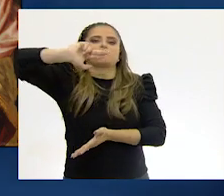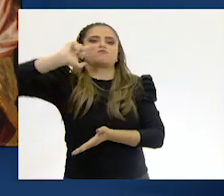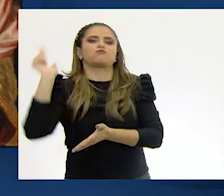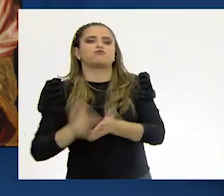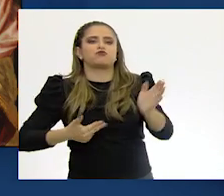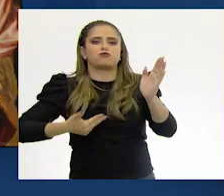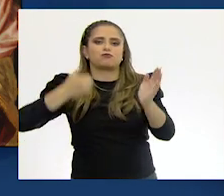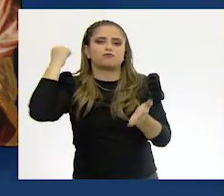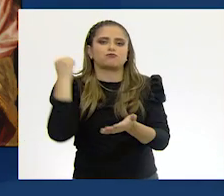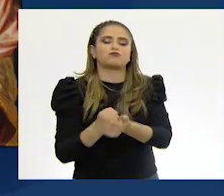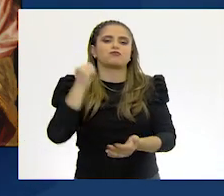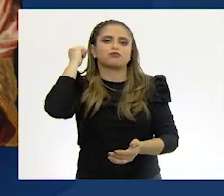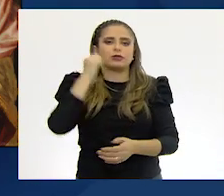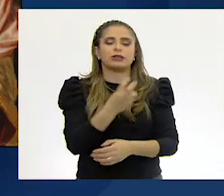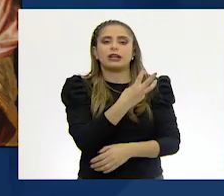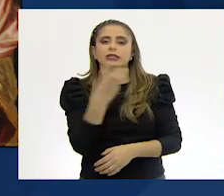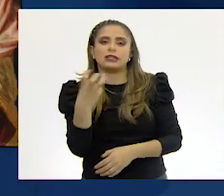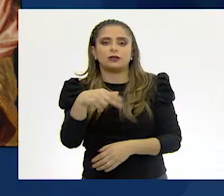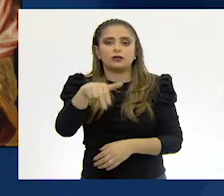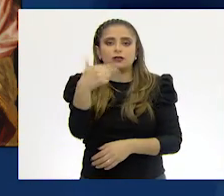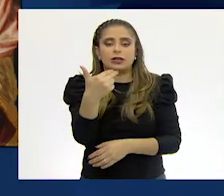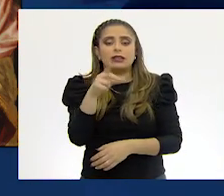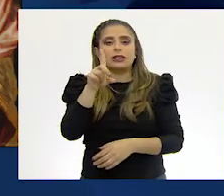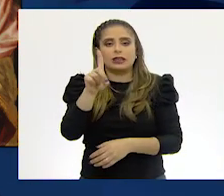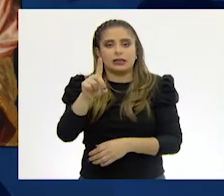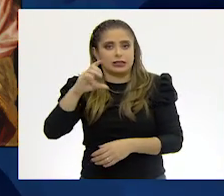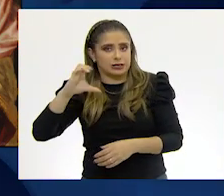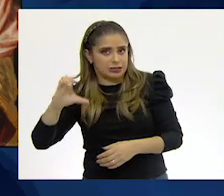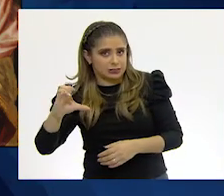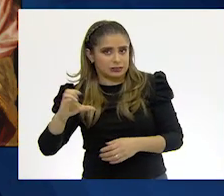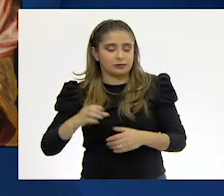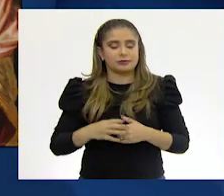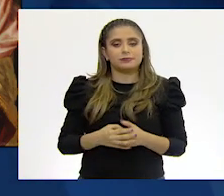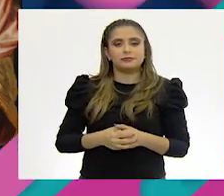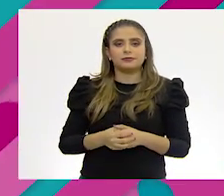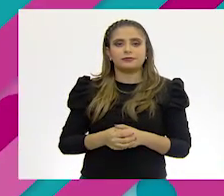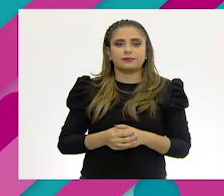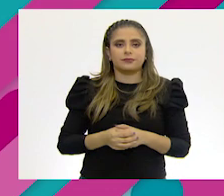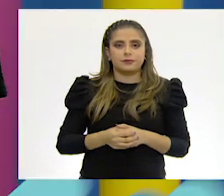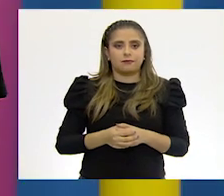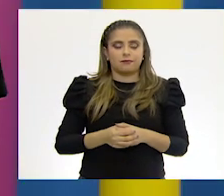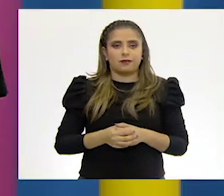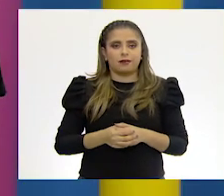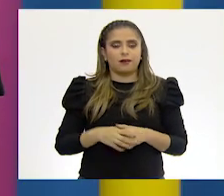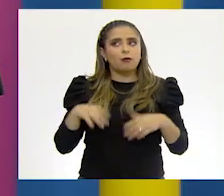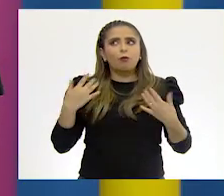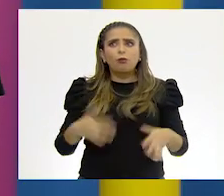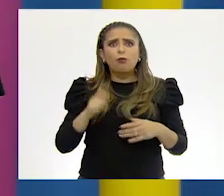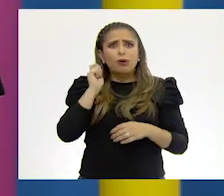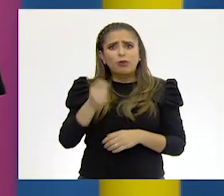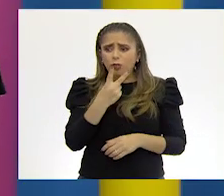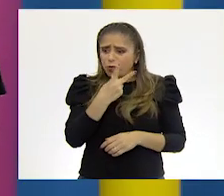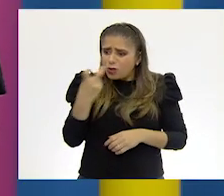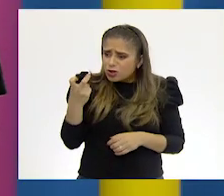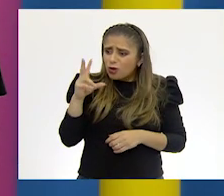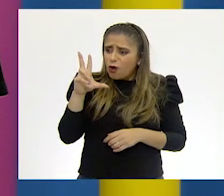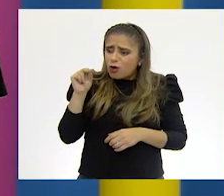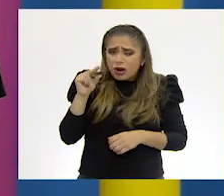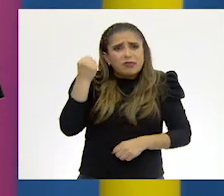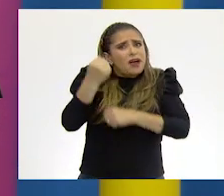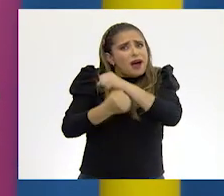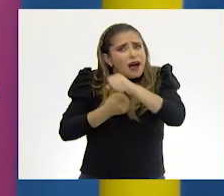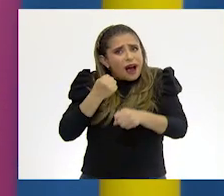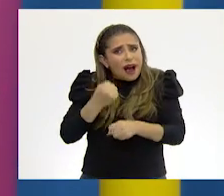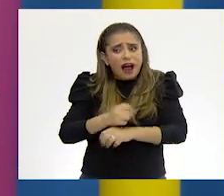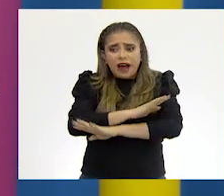Milán en el 313 después de Cristo. O sea que pasaron 280 años para que